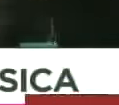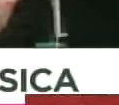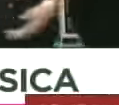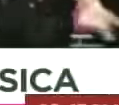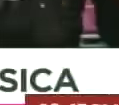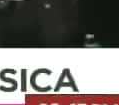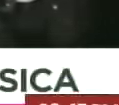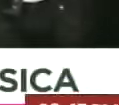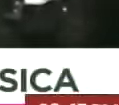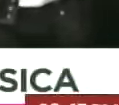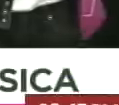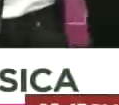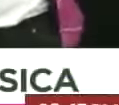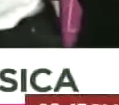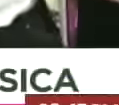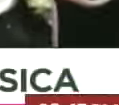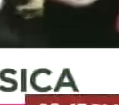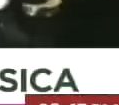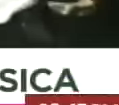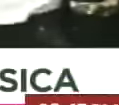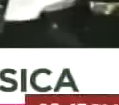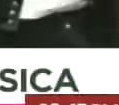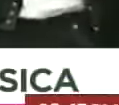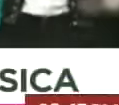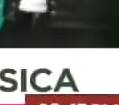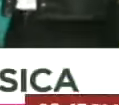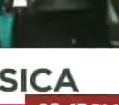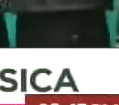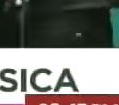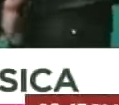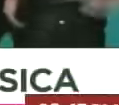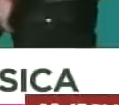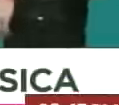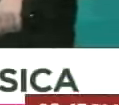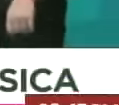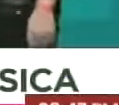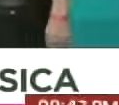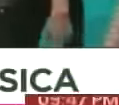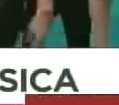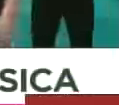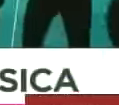bandera. Siempre quiero verte sonreír así.